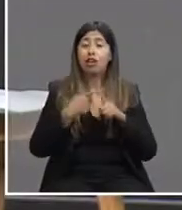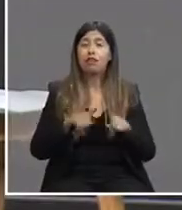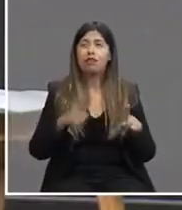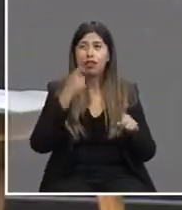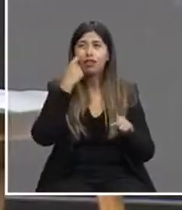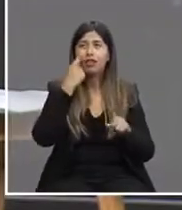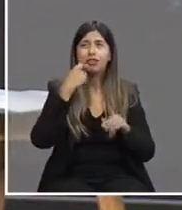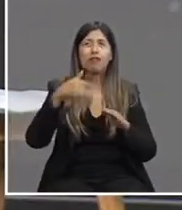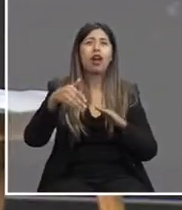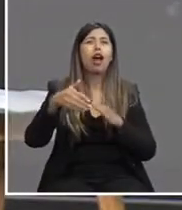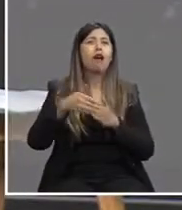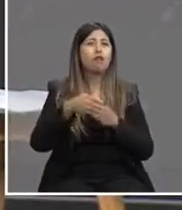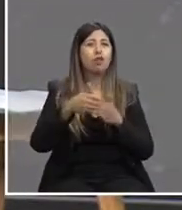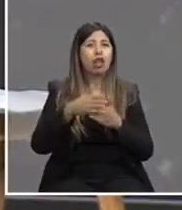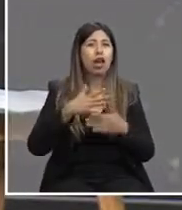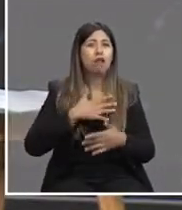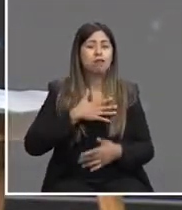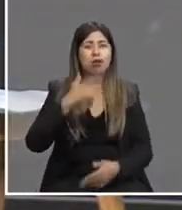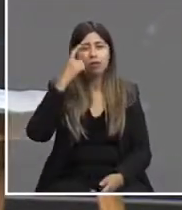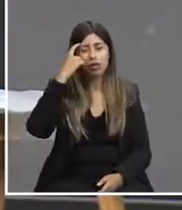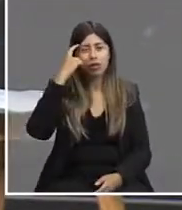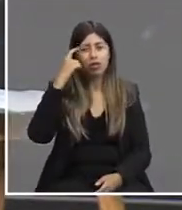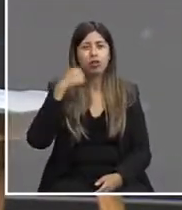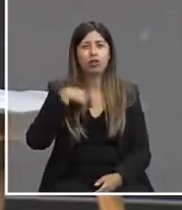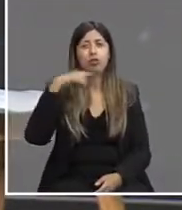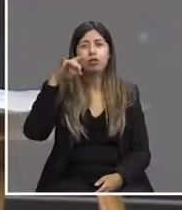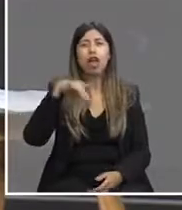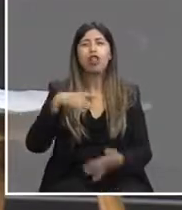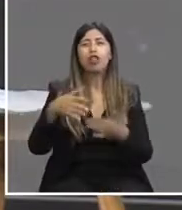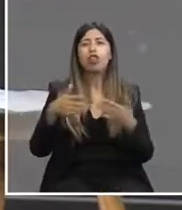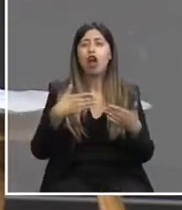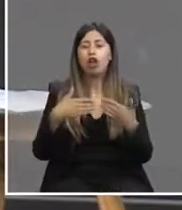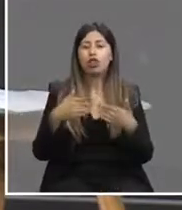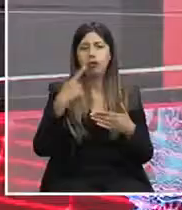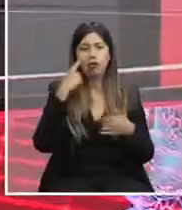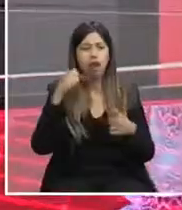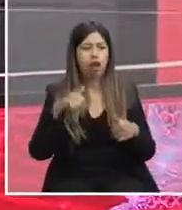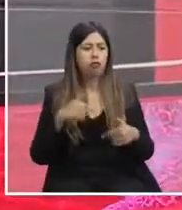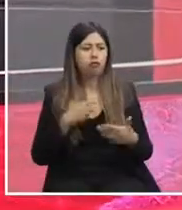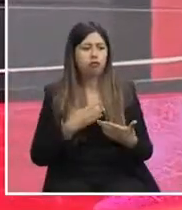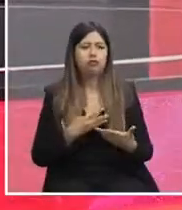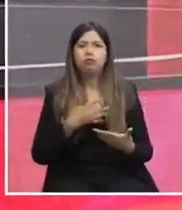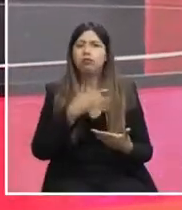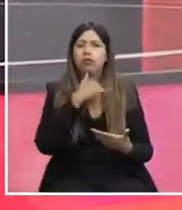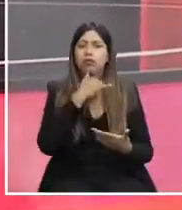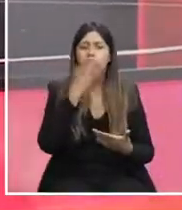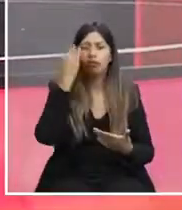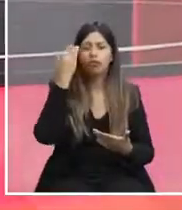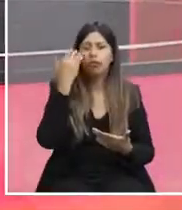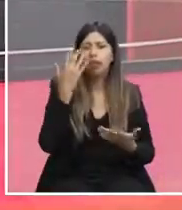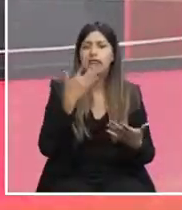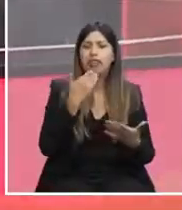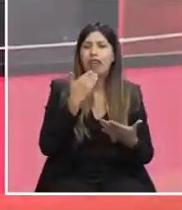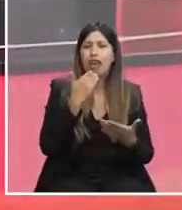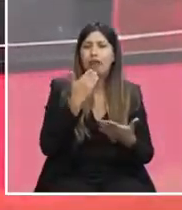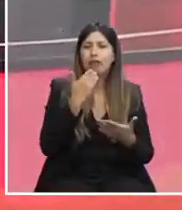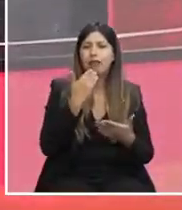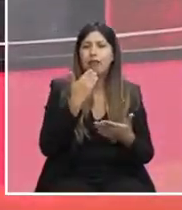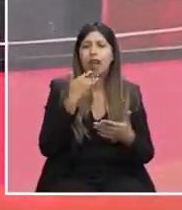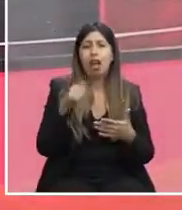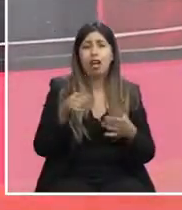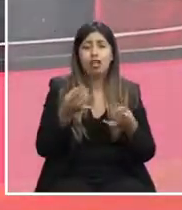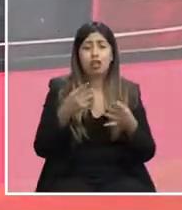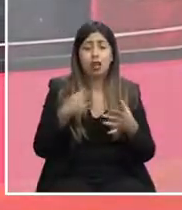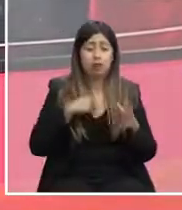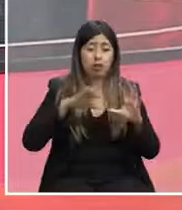de mi propio pensamiento, ¿no? Como yo sé hasta dónde llega. Pero ahora no sé hasta dónde llega, tal vez lo inunda todo mi pensamiento ahora que solo tengo acceso a